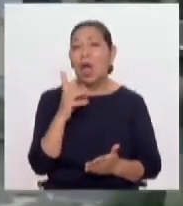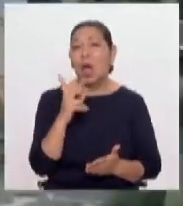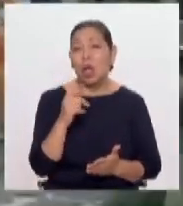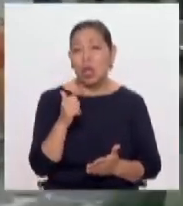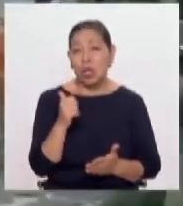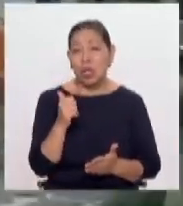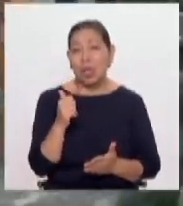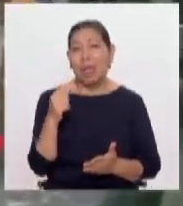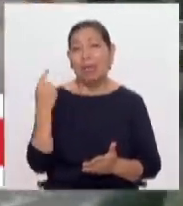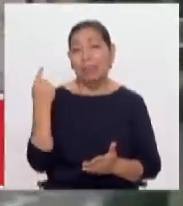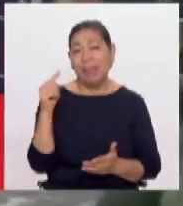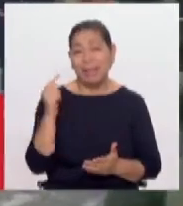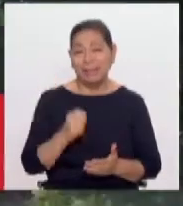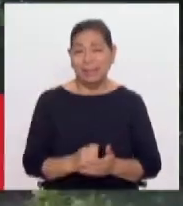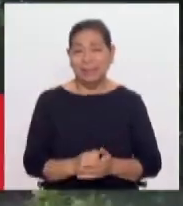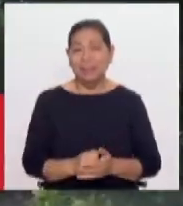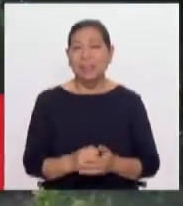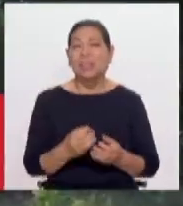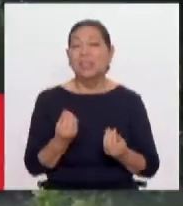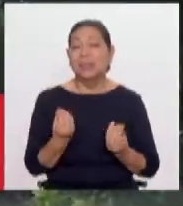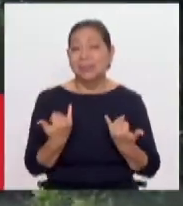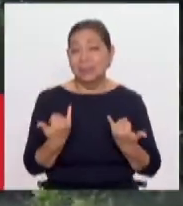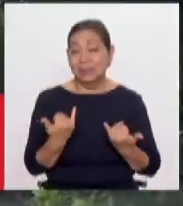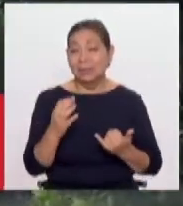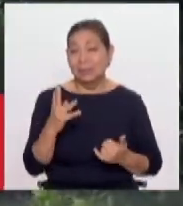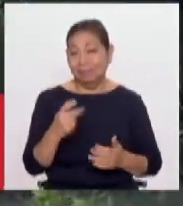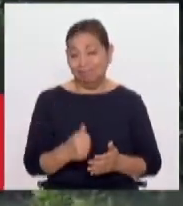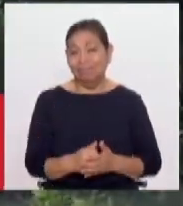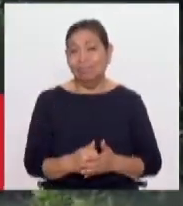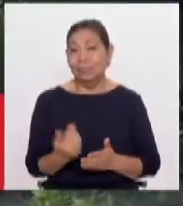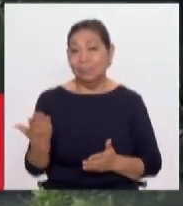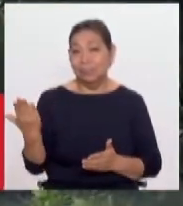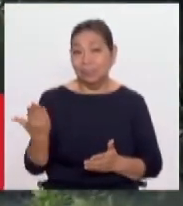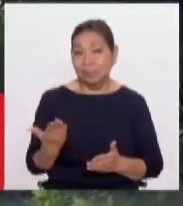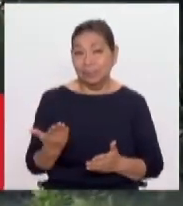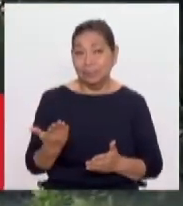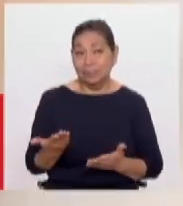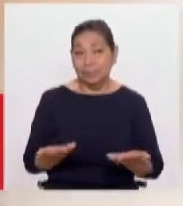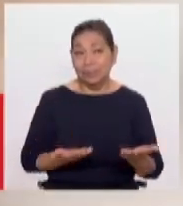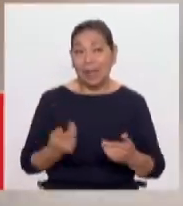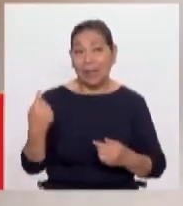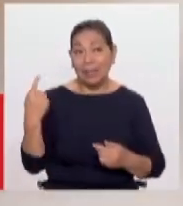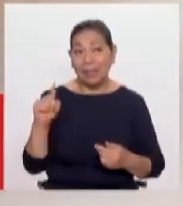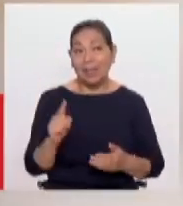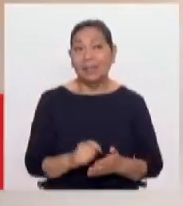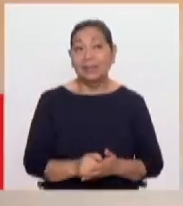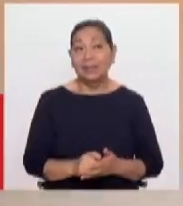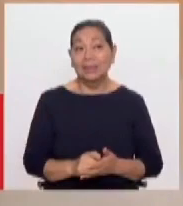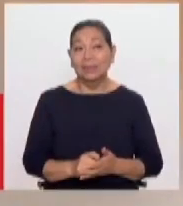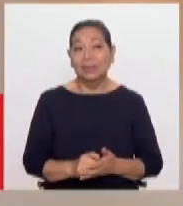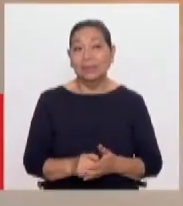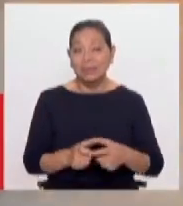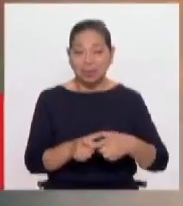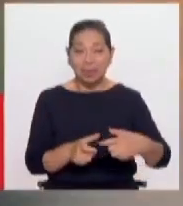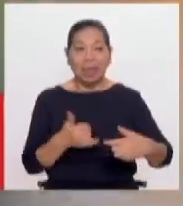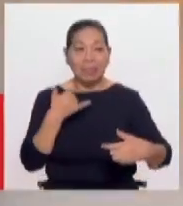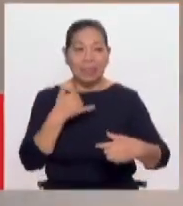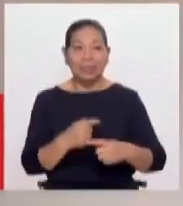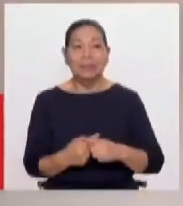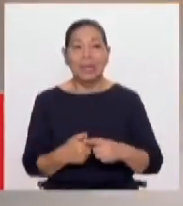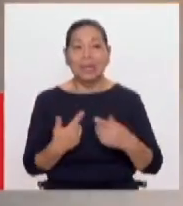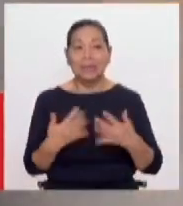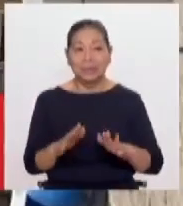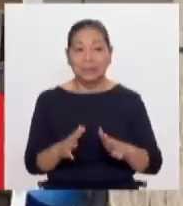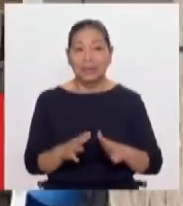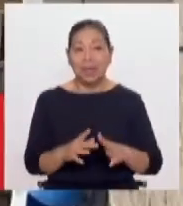a taxistas. ¿Y cómo operaban? Pues estos delincuentes solicitaban el servicio de taxi a través de aplicativos. Una vez